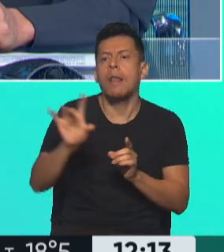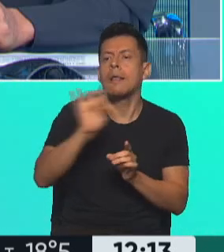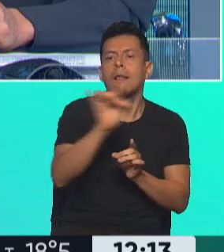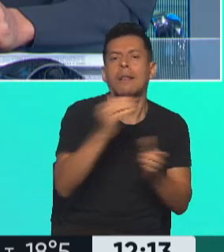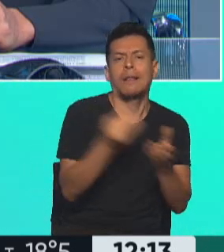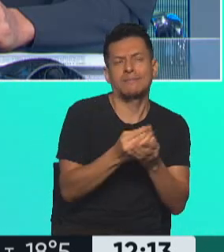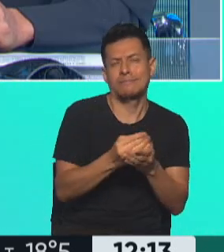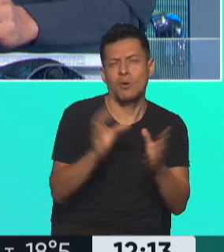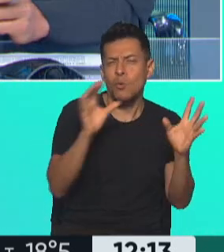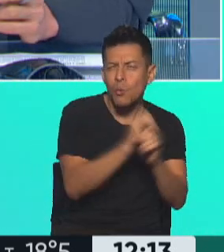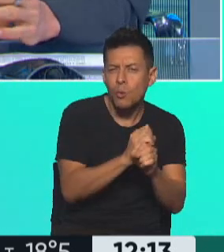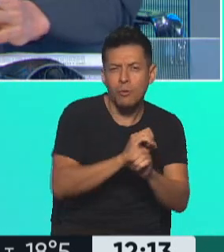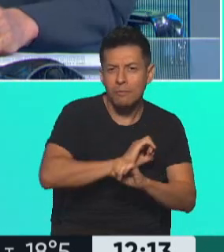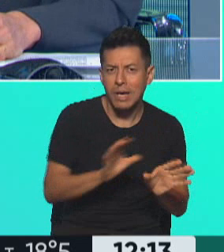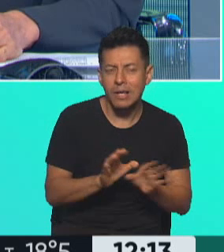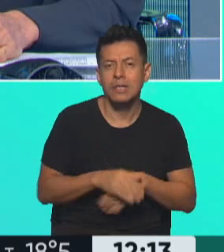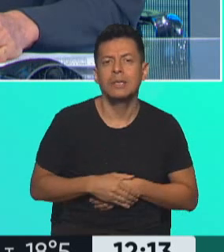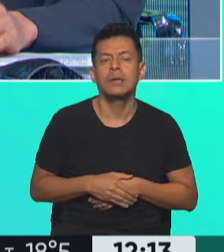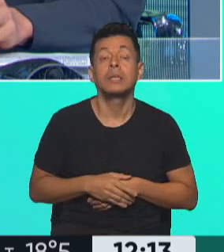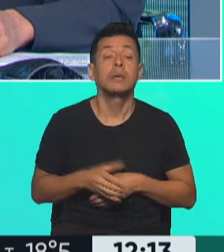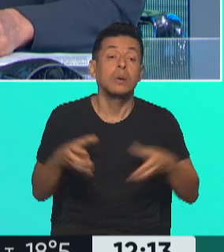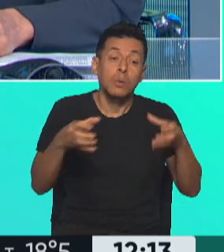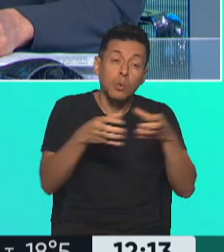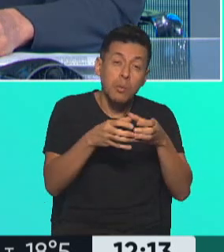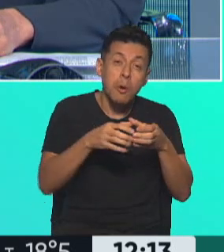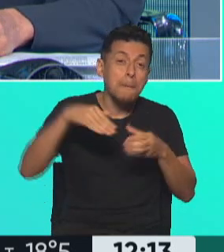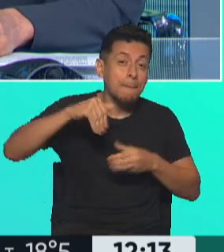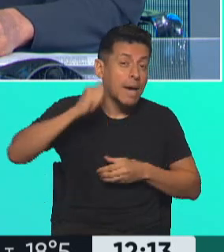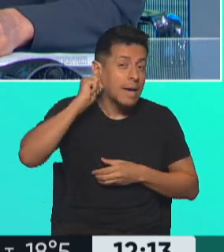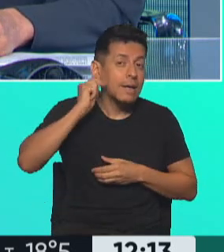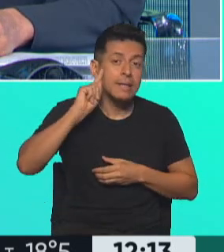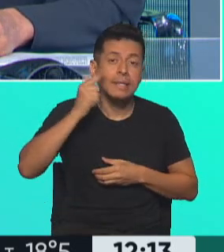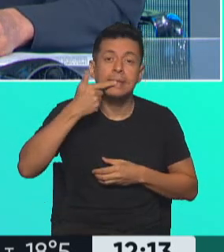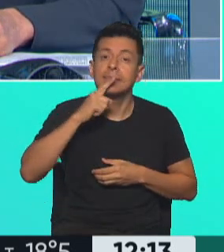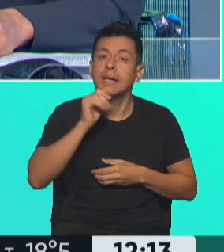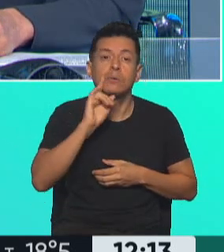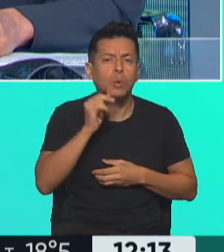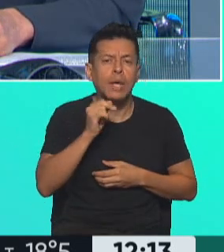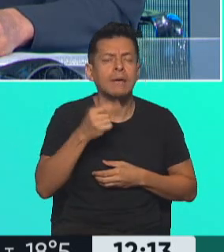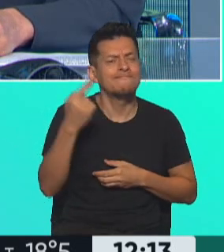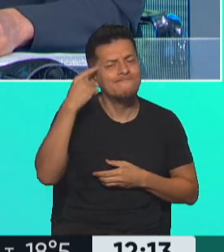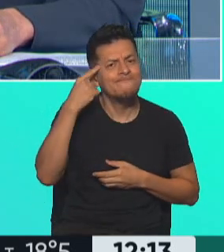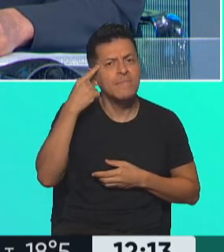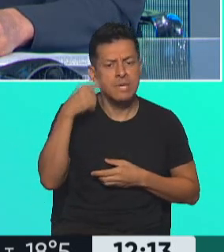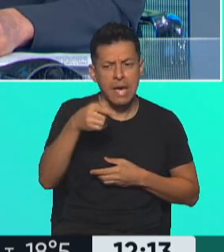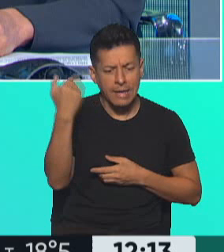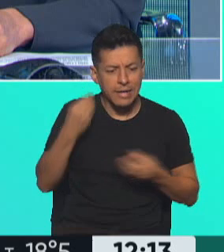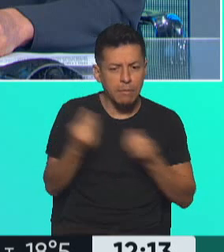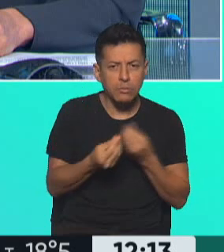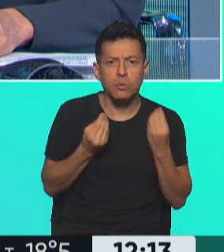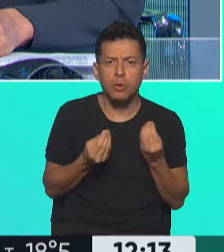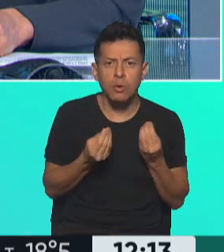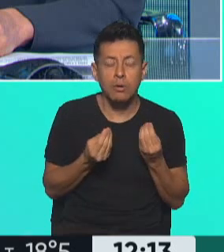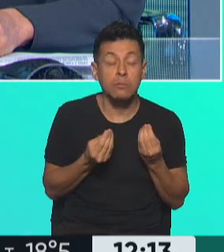totalmente irregular. Bueno, el Consejo de la Magistratura estaba analizando esos reemplazos conforme marca la ley, y a los pocos